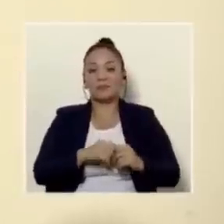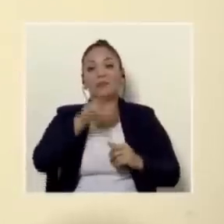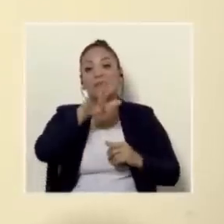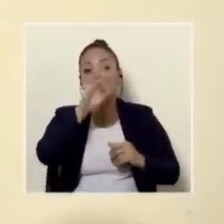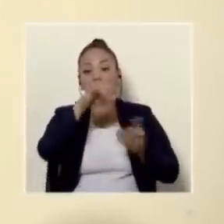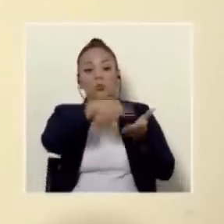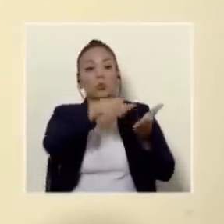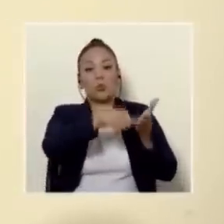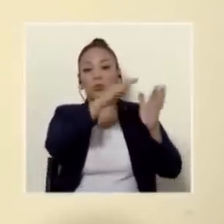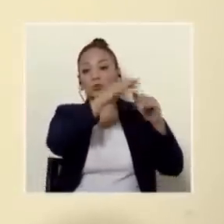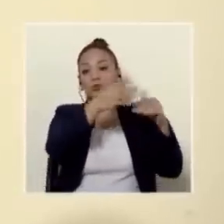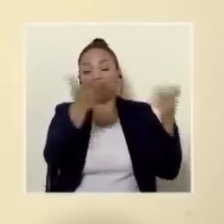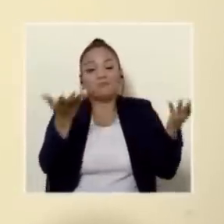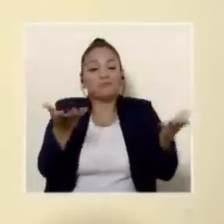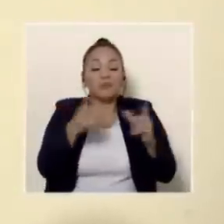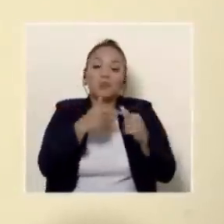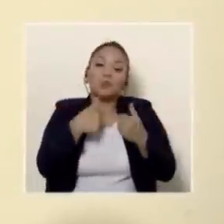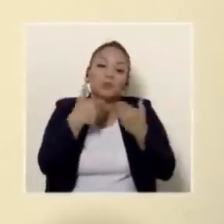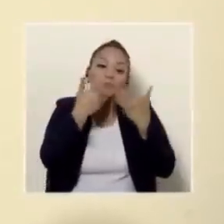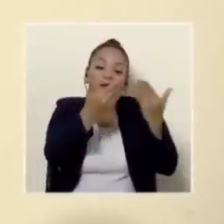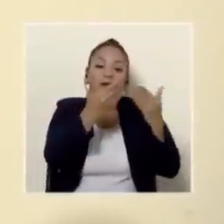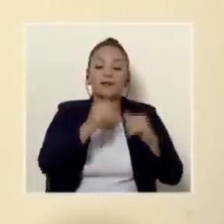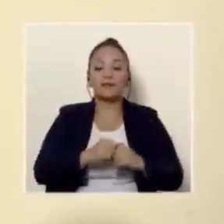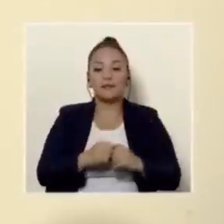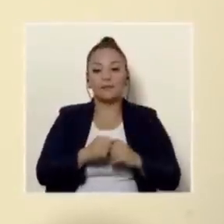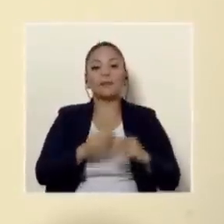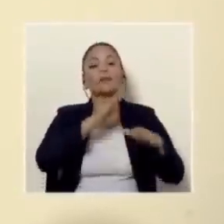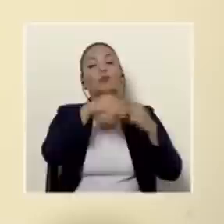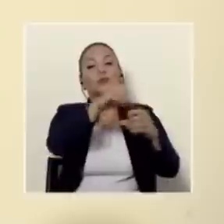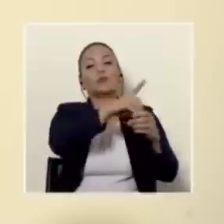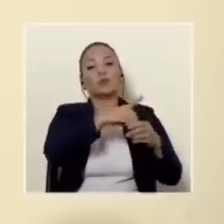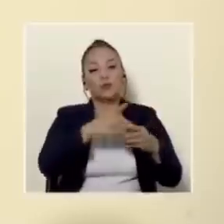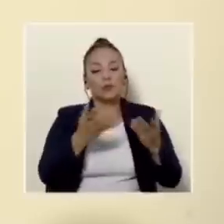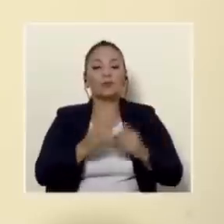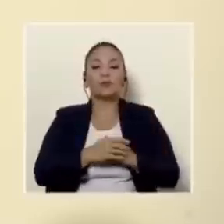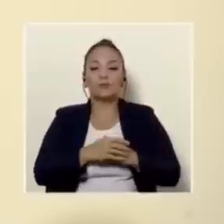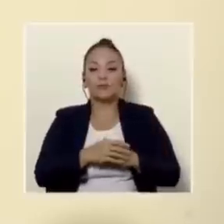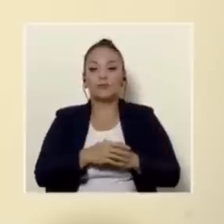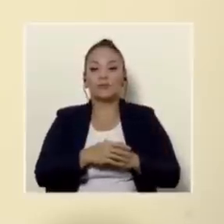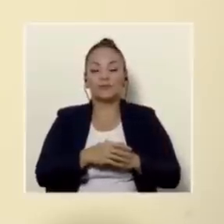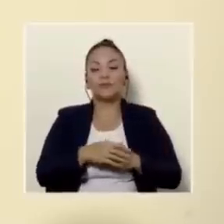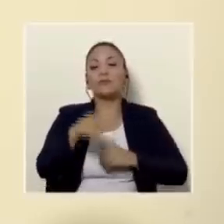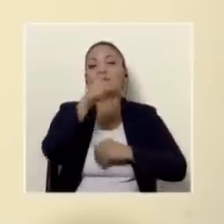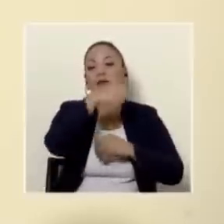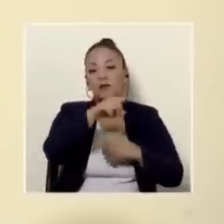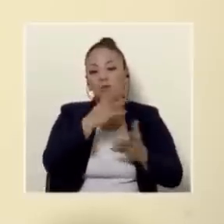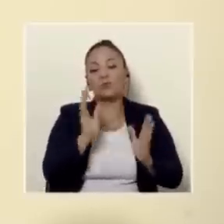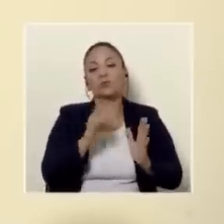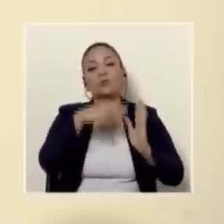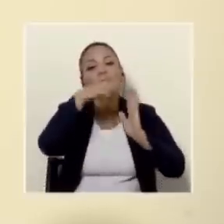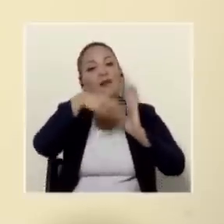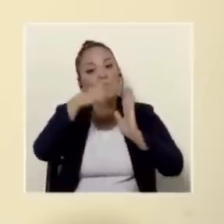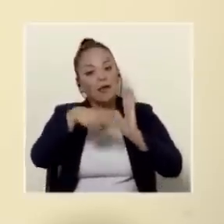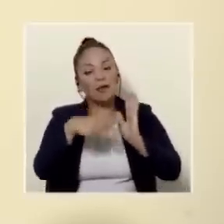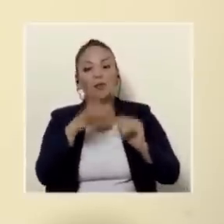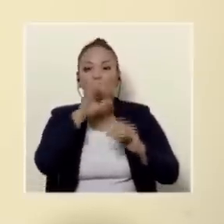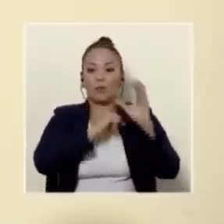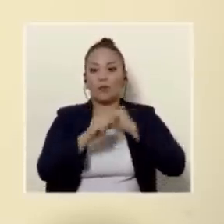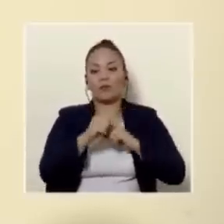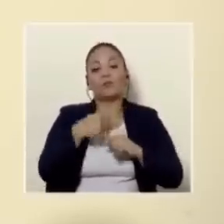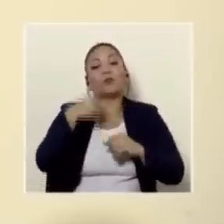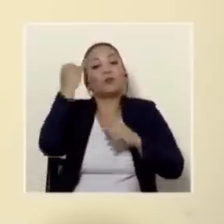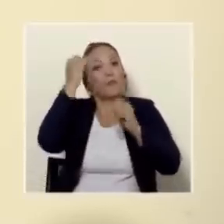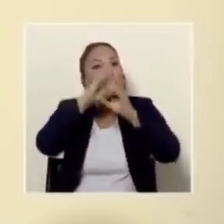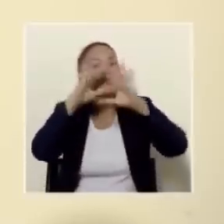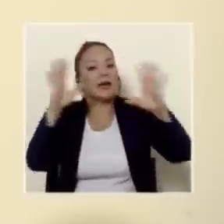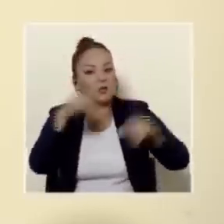38 votos. Y yo les agradezco muchísimo a los señores y señoras diputados que hayan considerado y leído, porque